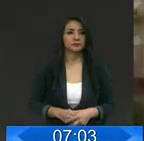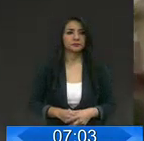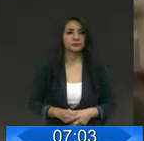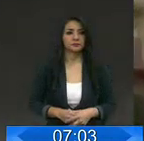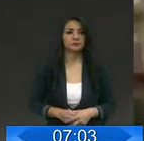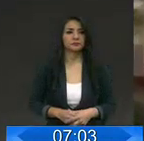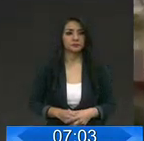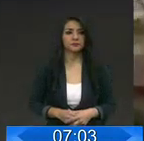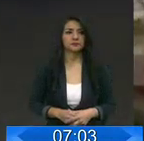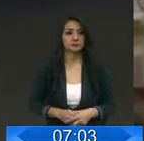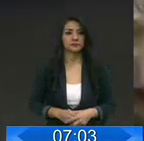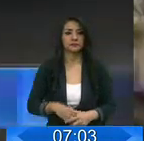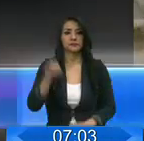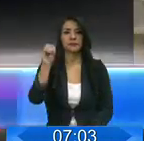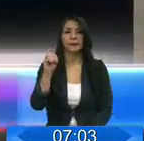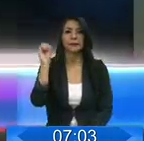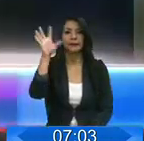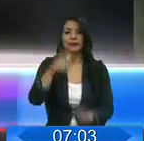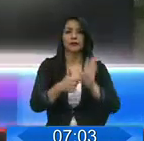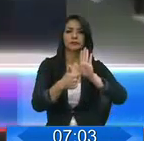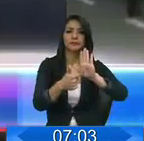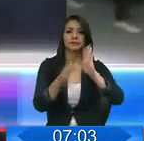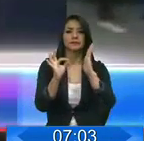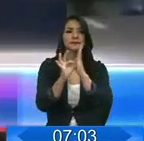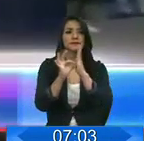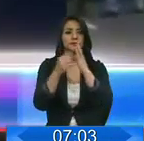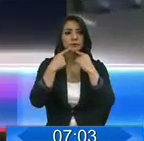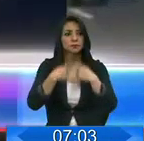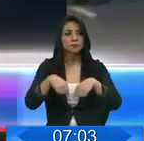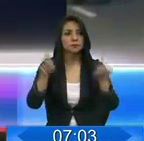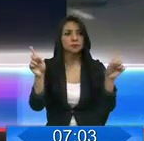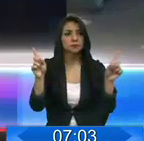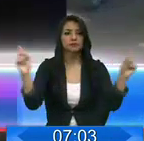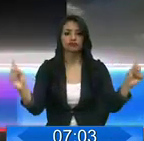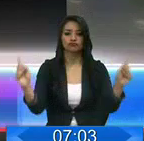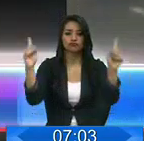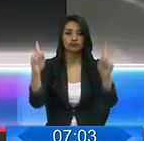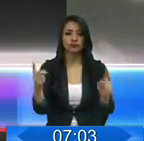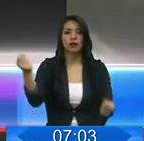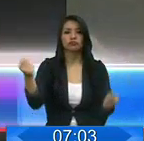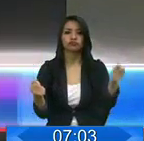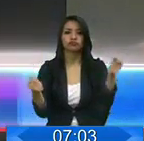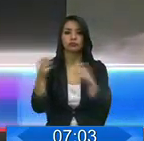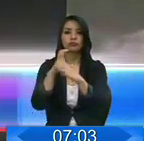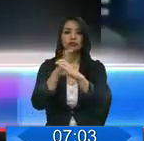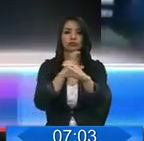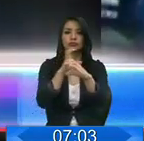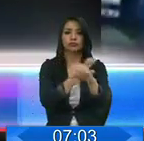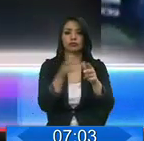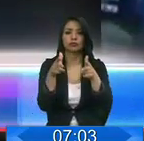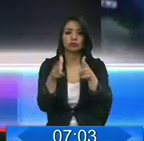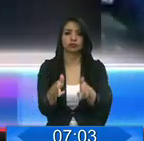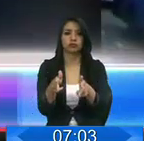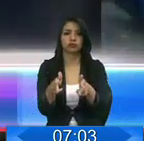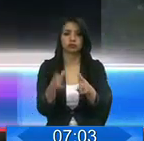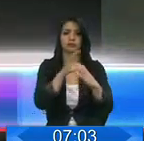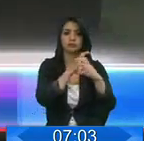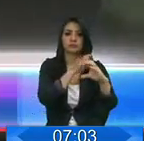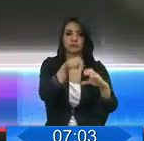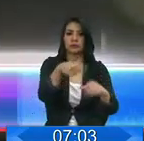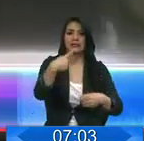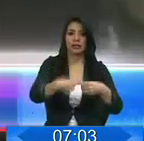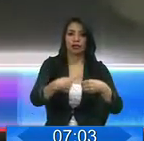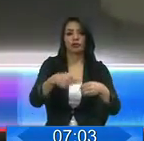Un video difundido a través de redes sociales muestra una pelea entre dos conductores de transporte urbano, uno perteneciente a Quito y el otro al